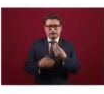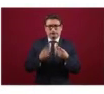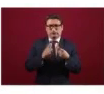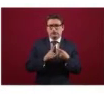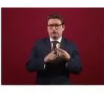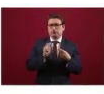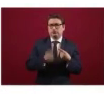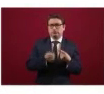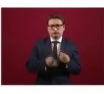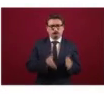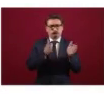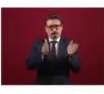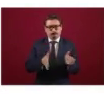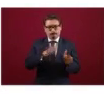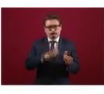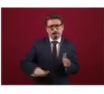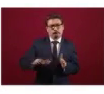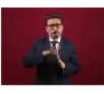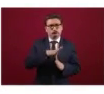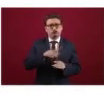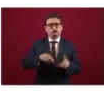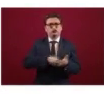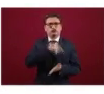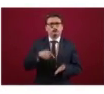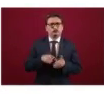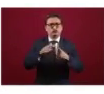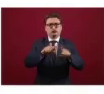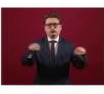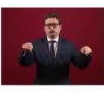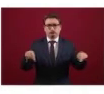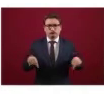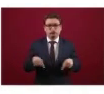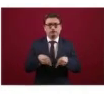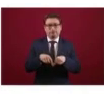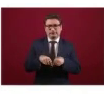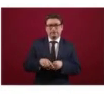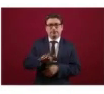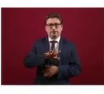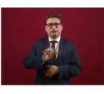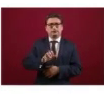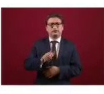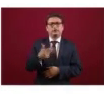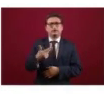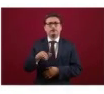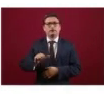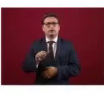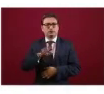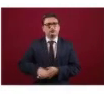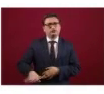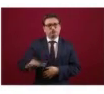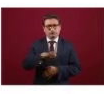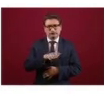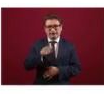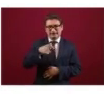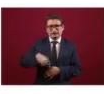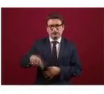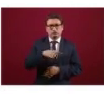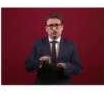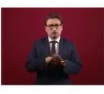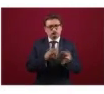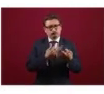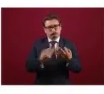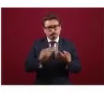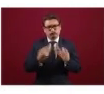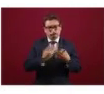sitio en más de 500 hectáreas, que es mejoramiento de suelos, terracería, la residencia